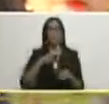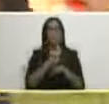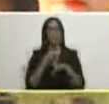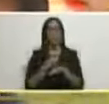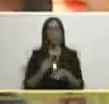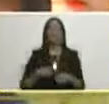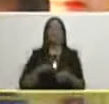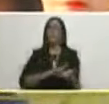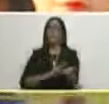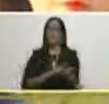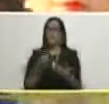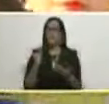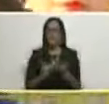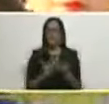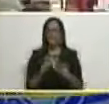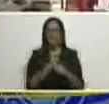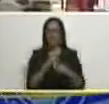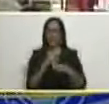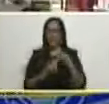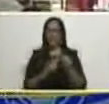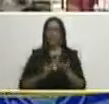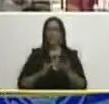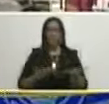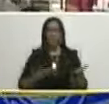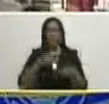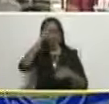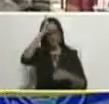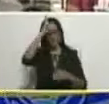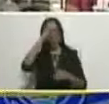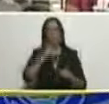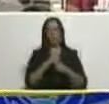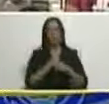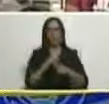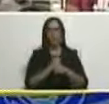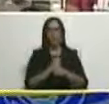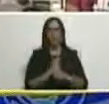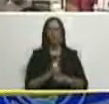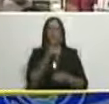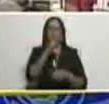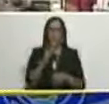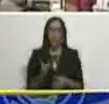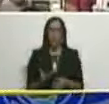me consta el trabajo que ha hecho para brindarle a Falcón un trabajo de calidad.